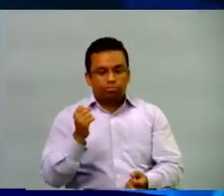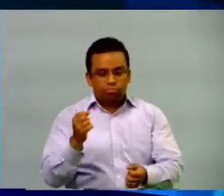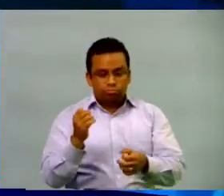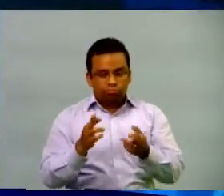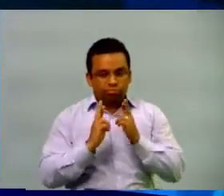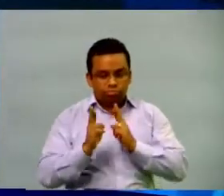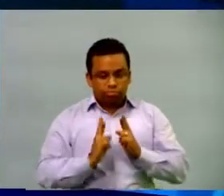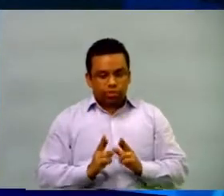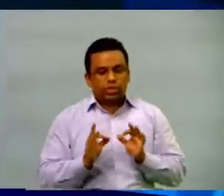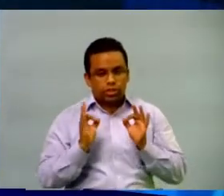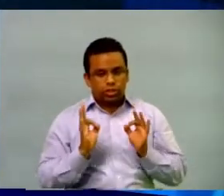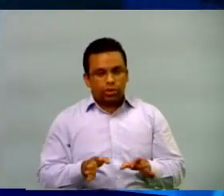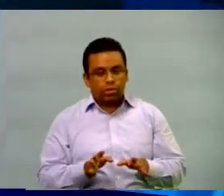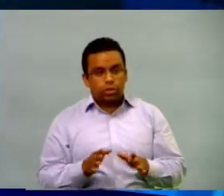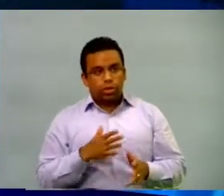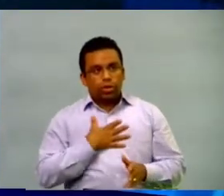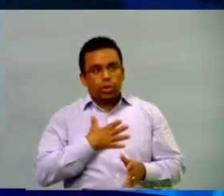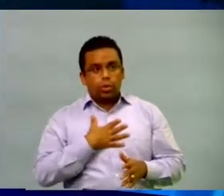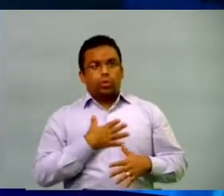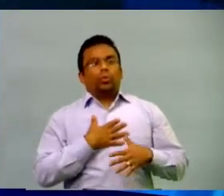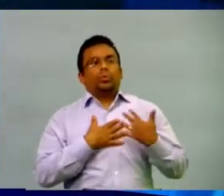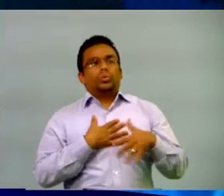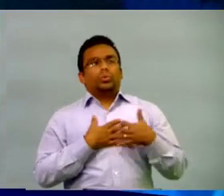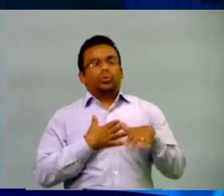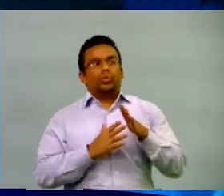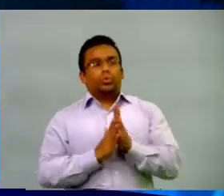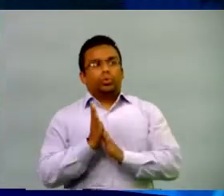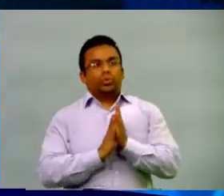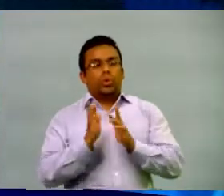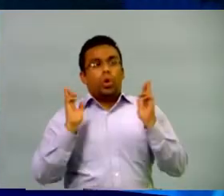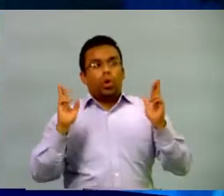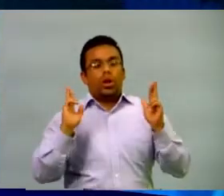resultados. Yo solo me lleno de grandes experiencias